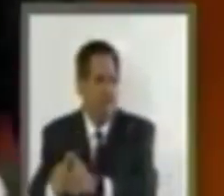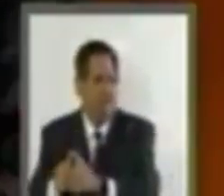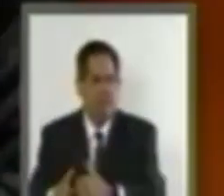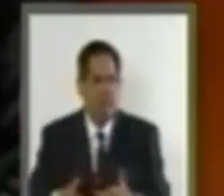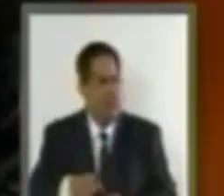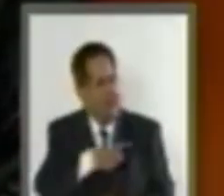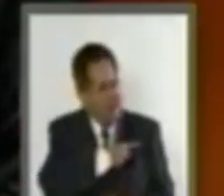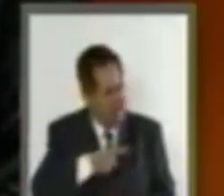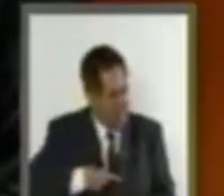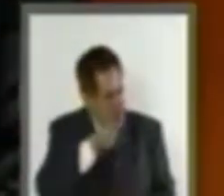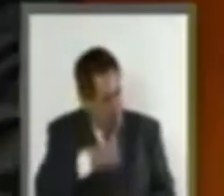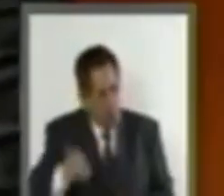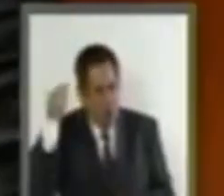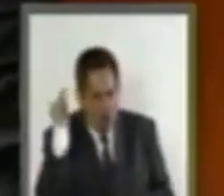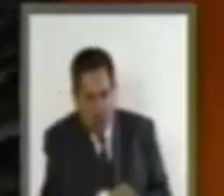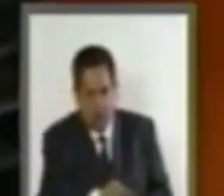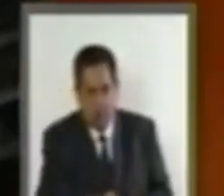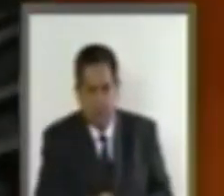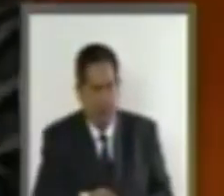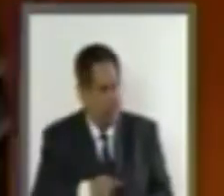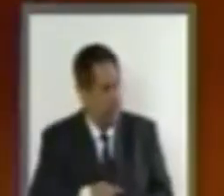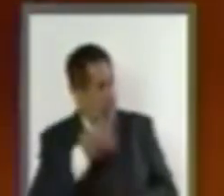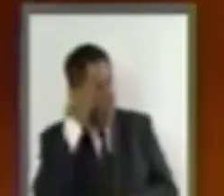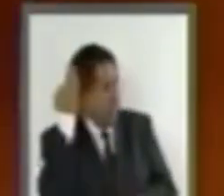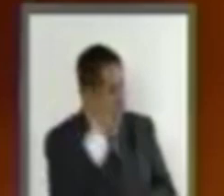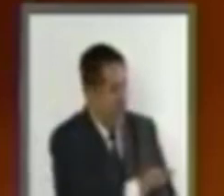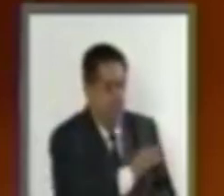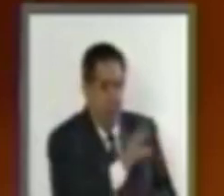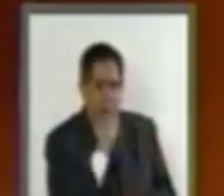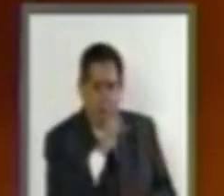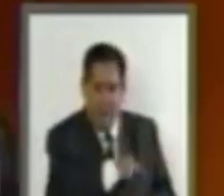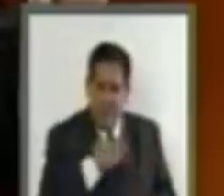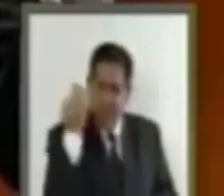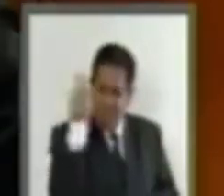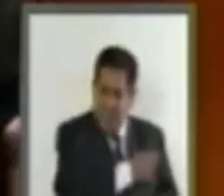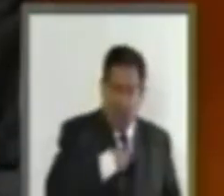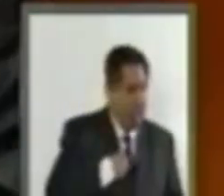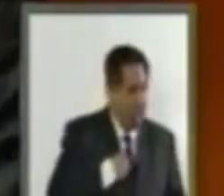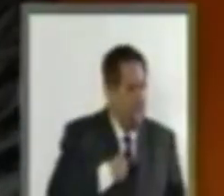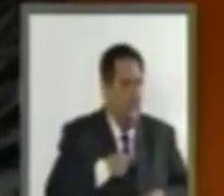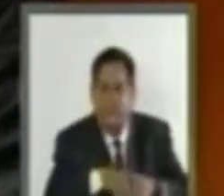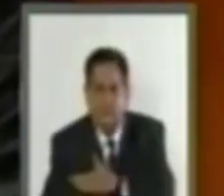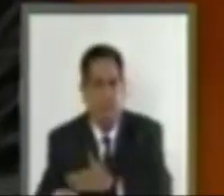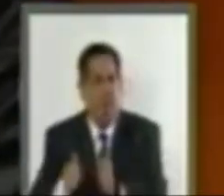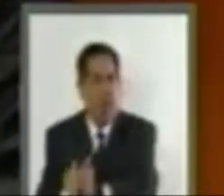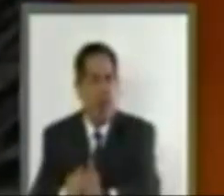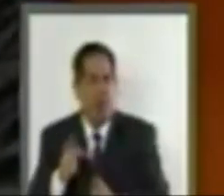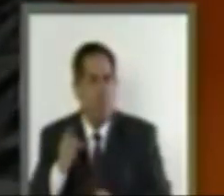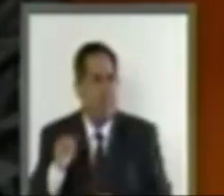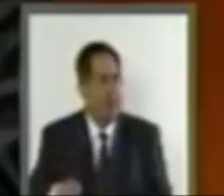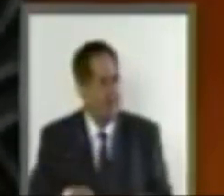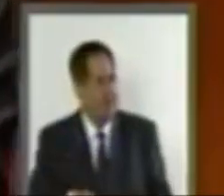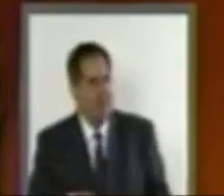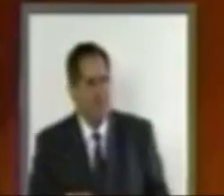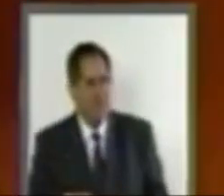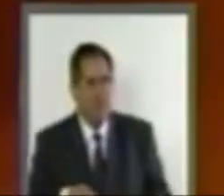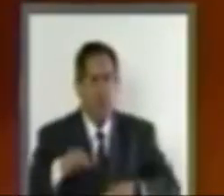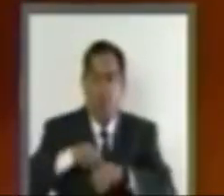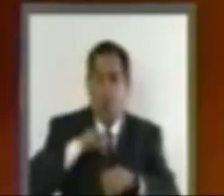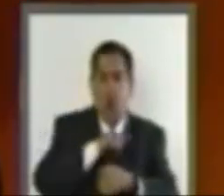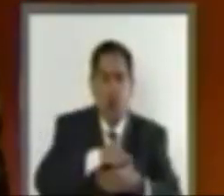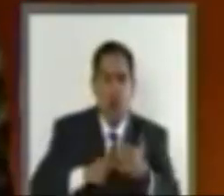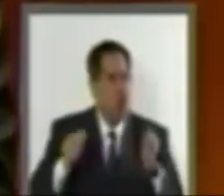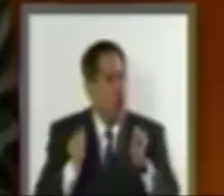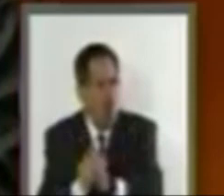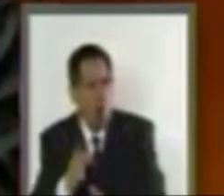sí había una coincidencia en que había que revisarse este mecanismo. ¿No era tema, había Ernesto? Coincidencia que había, hay iniciativas presentadas pues por